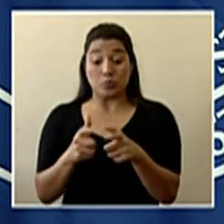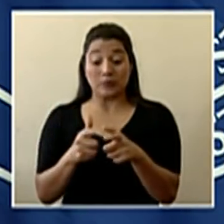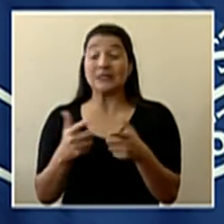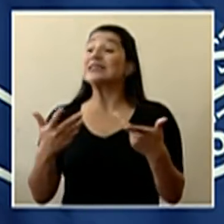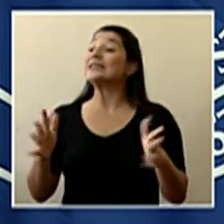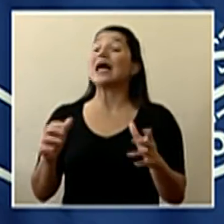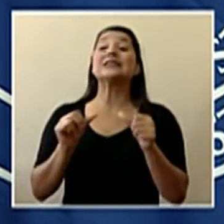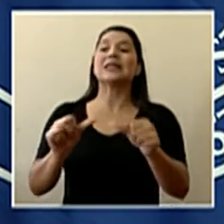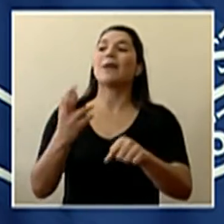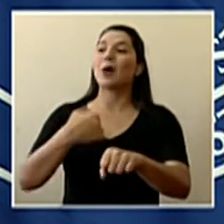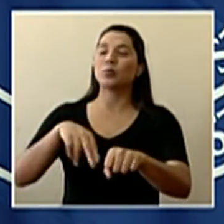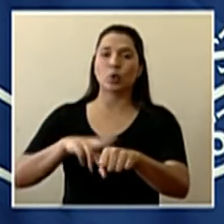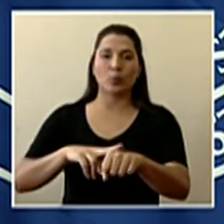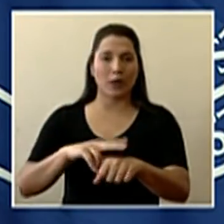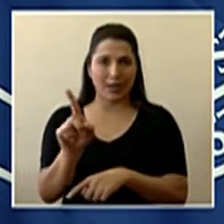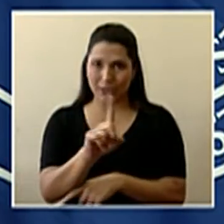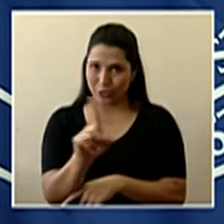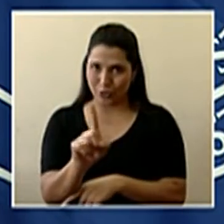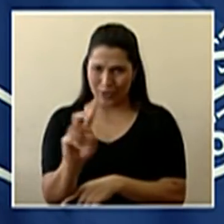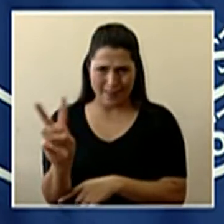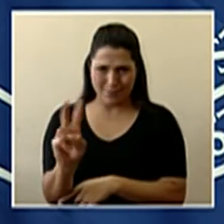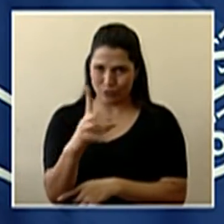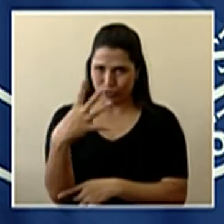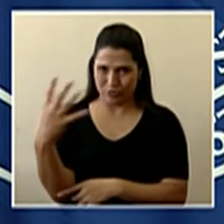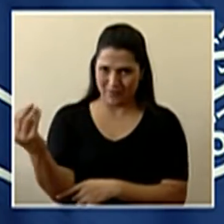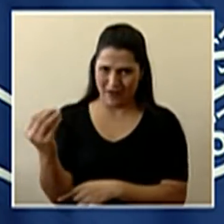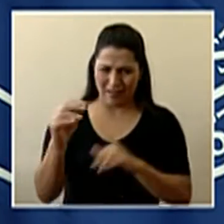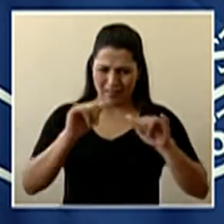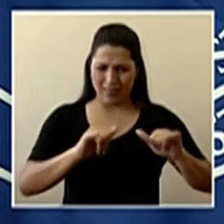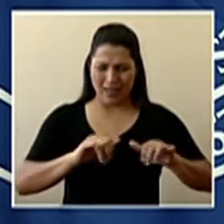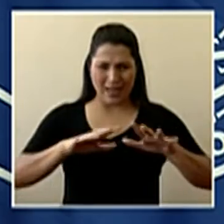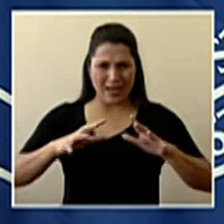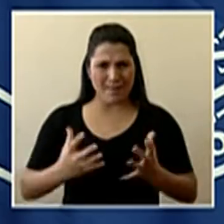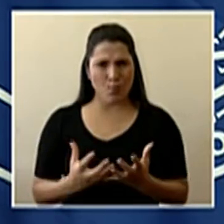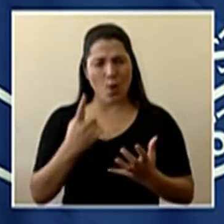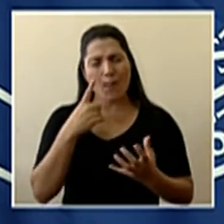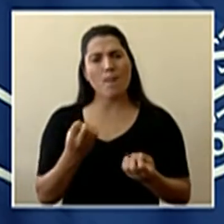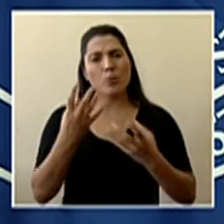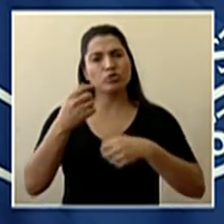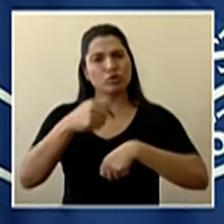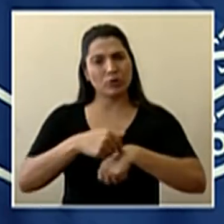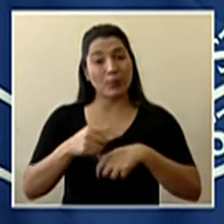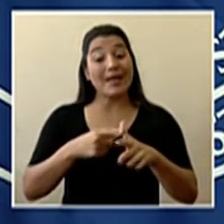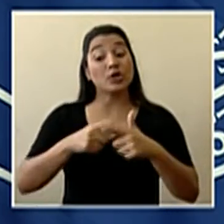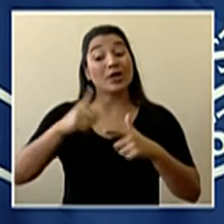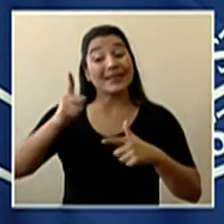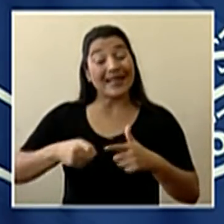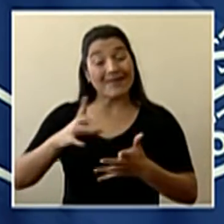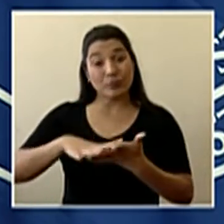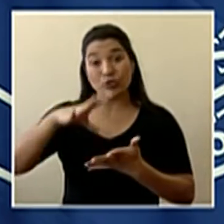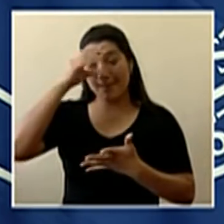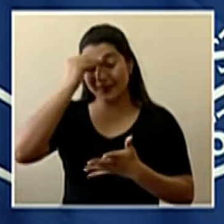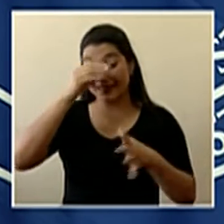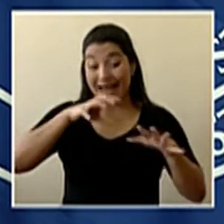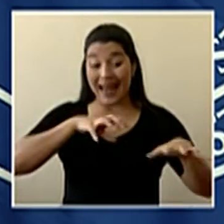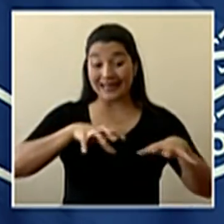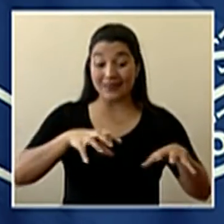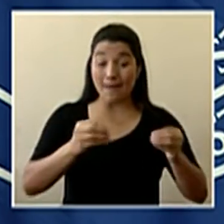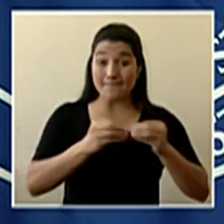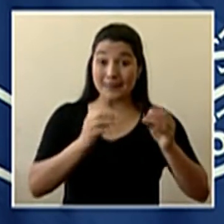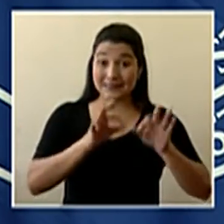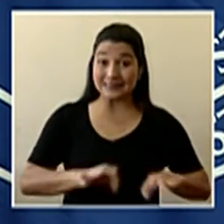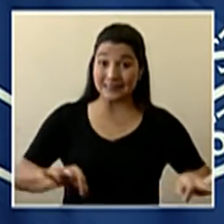circular y recircular en el mundo por mucho tiempo y tenemos que aprender a que las actividades más esenciales, más importantes, que